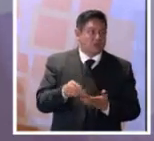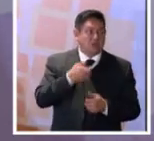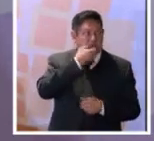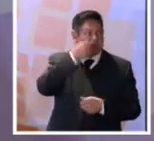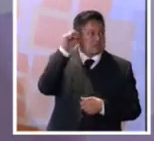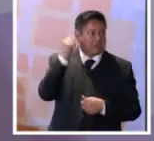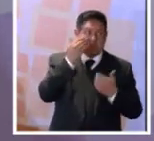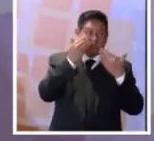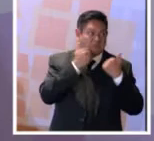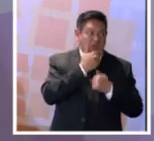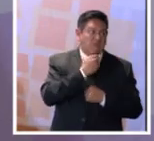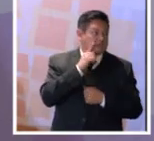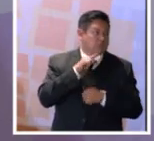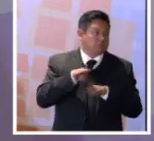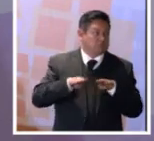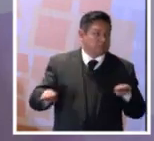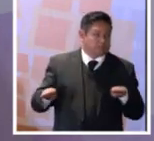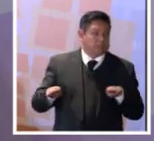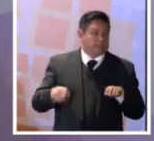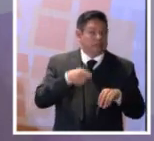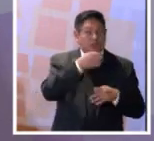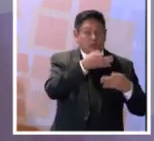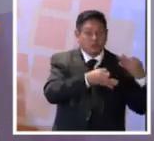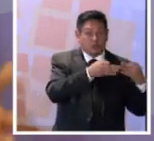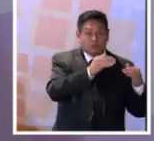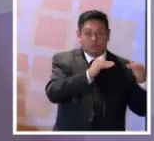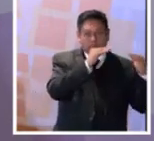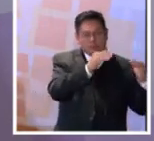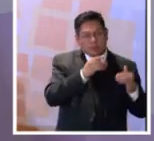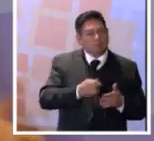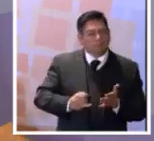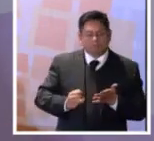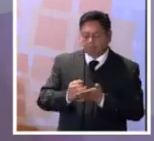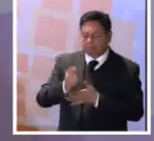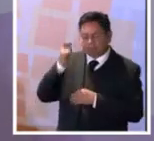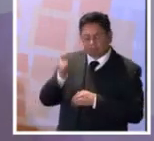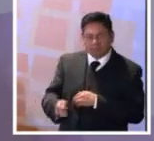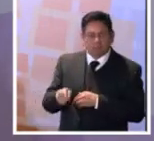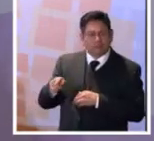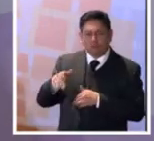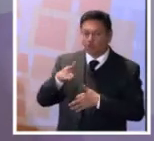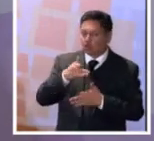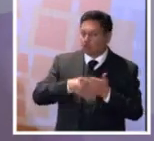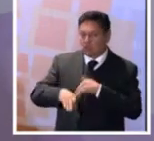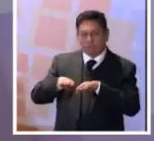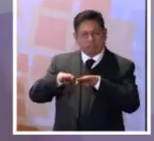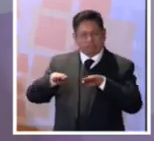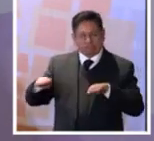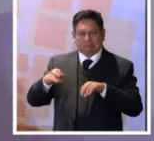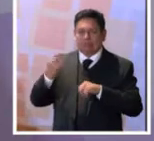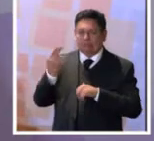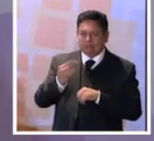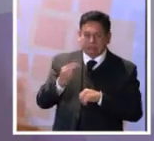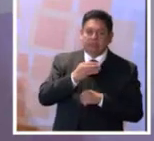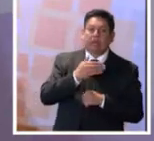tercera circunscripción tiene estas ideas, estas reflexiones para compartirles y sobre todo